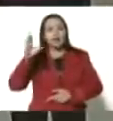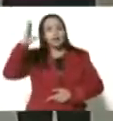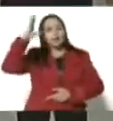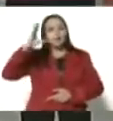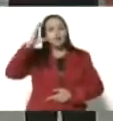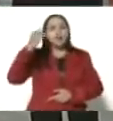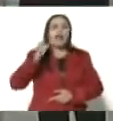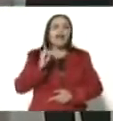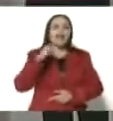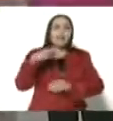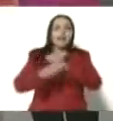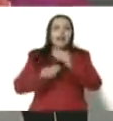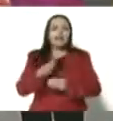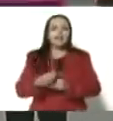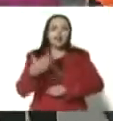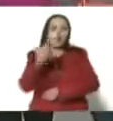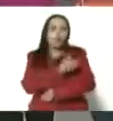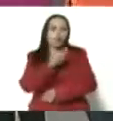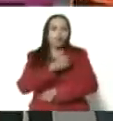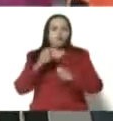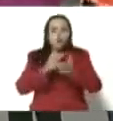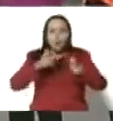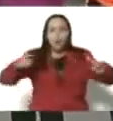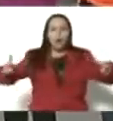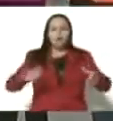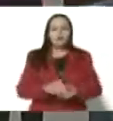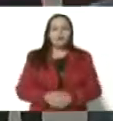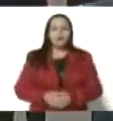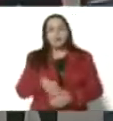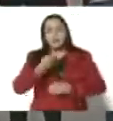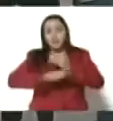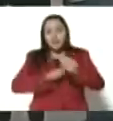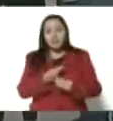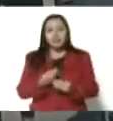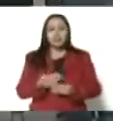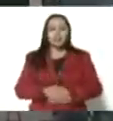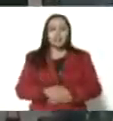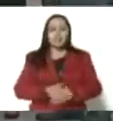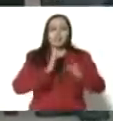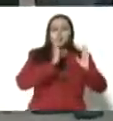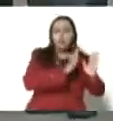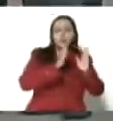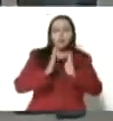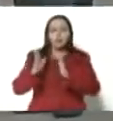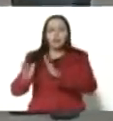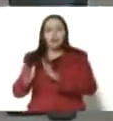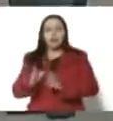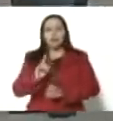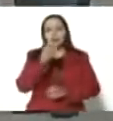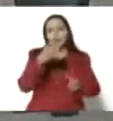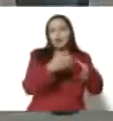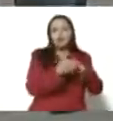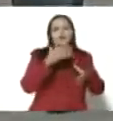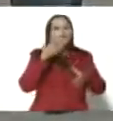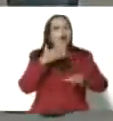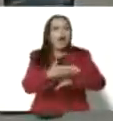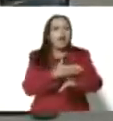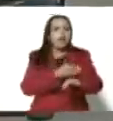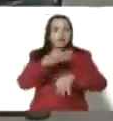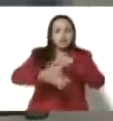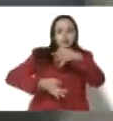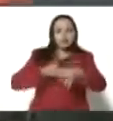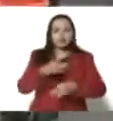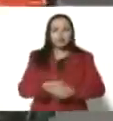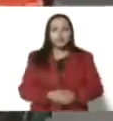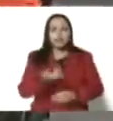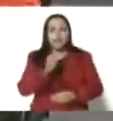se va a hacer una inmunización masiva, solo que se va a realizar por fases, priorizando algunos grupos, como los decía anteriormente, como